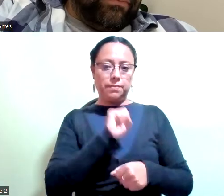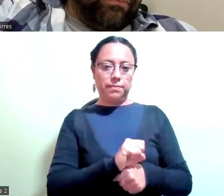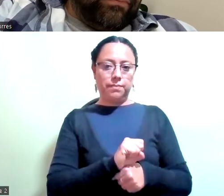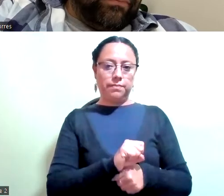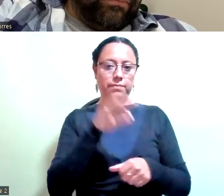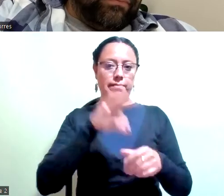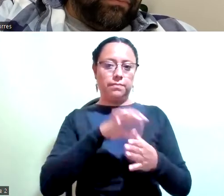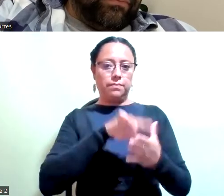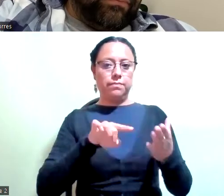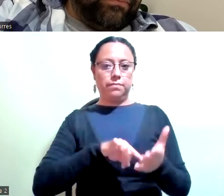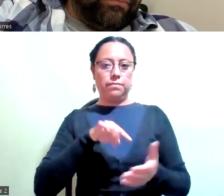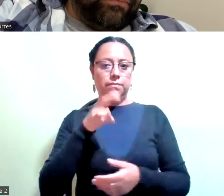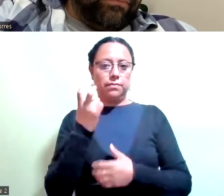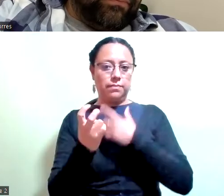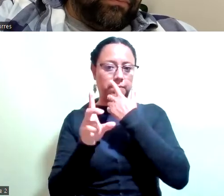dictamen.